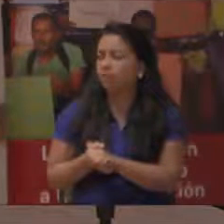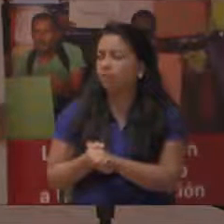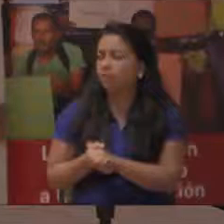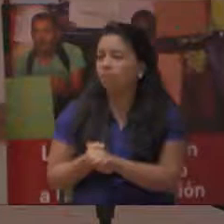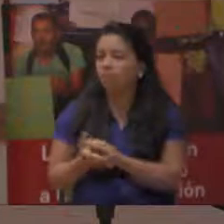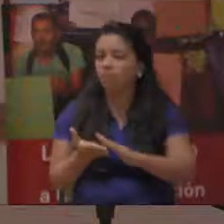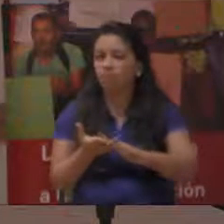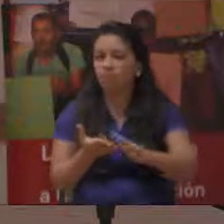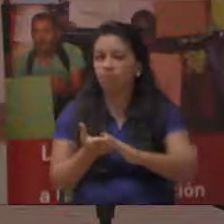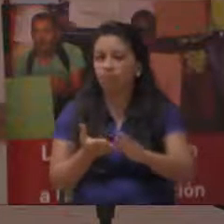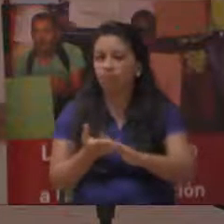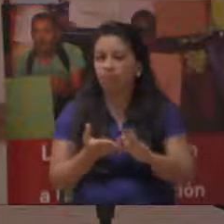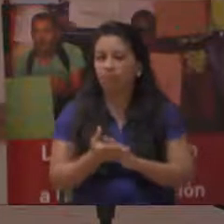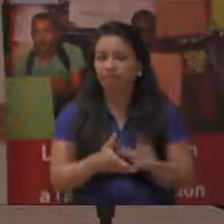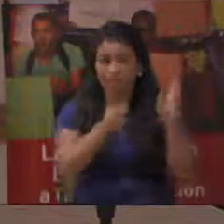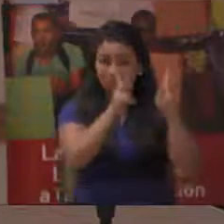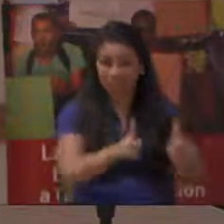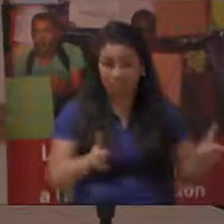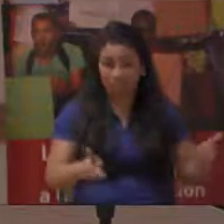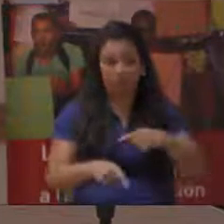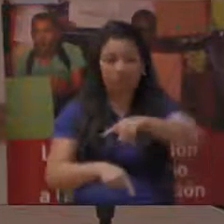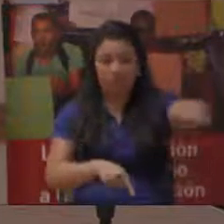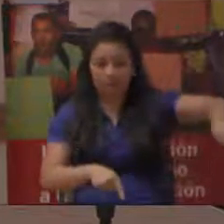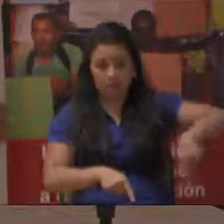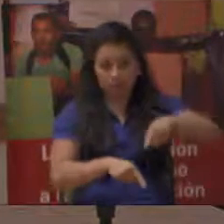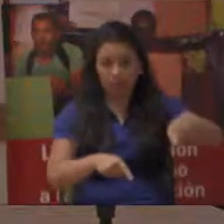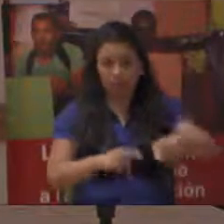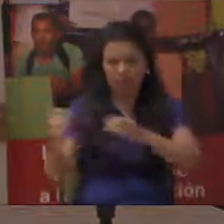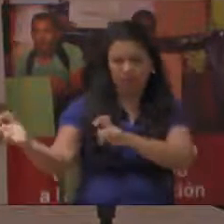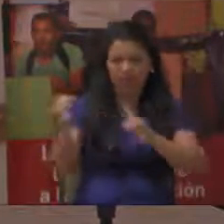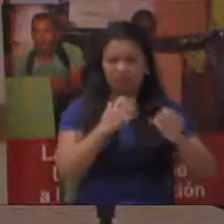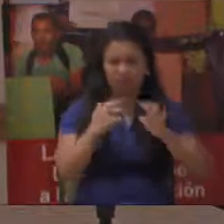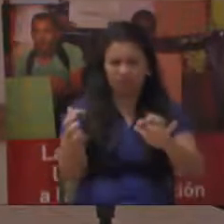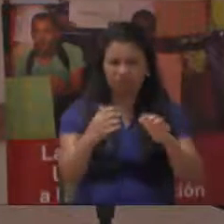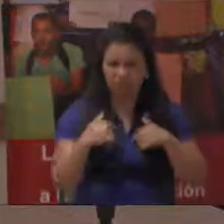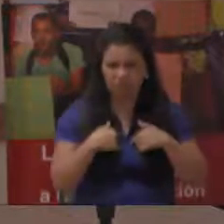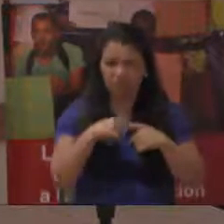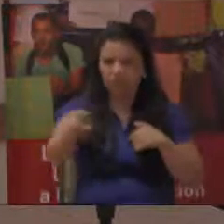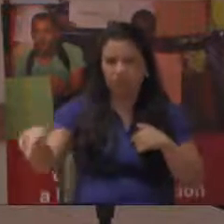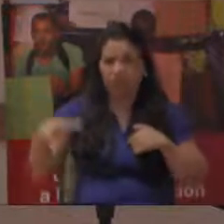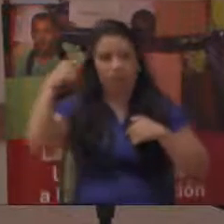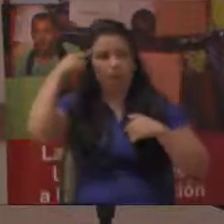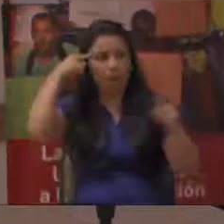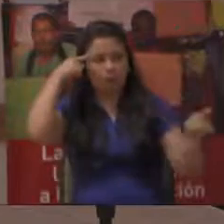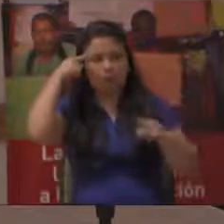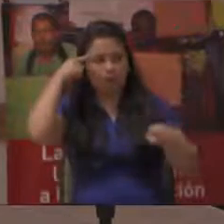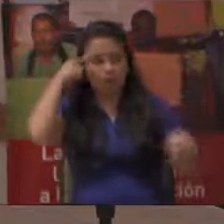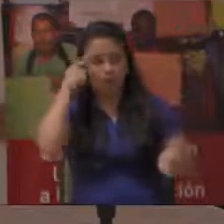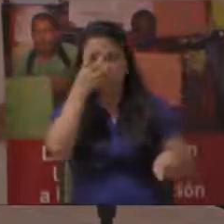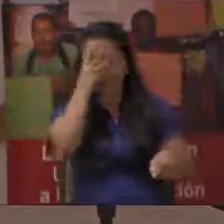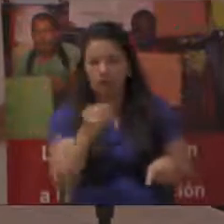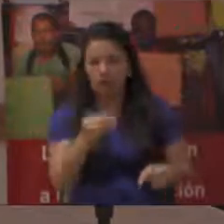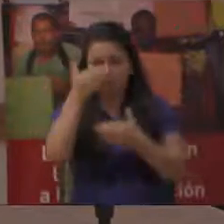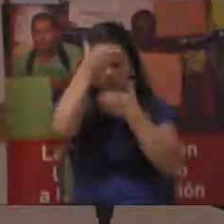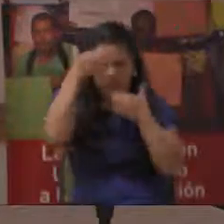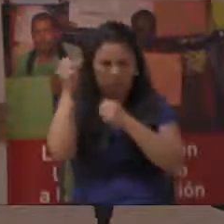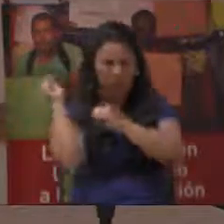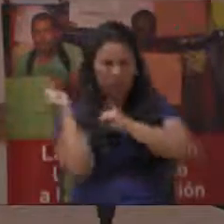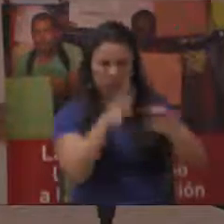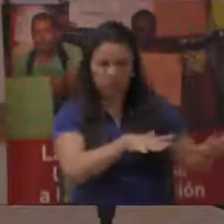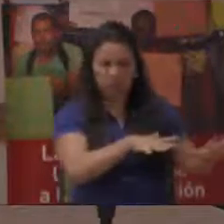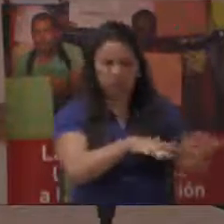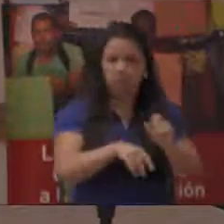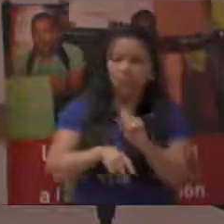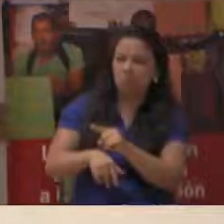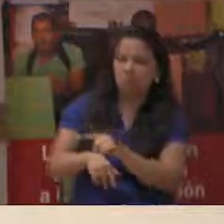y continuarán estigmatizando como traidores, nos ven como enemigos y objetivos militares. Es un estudiante que nos